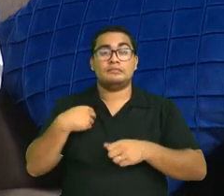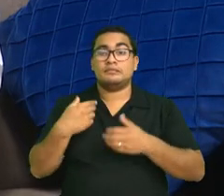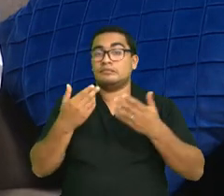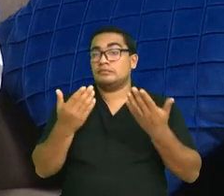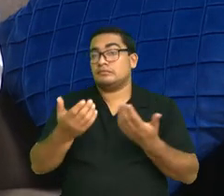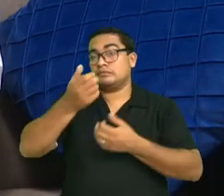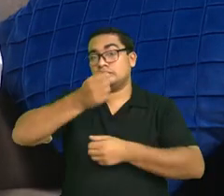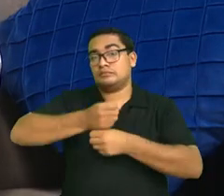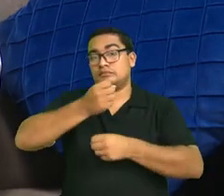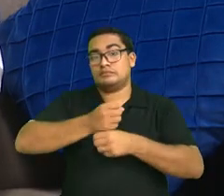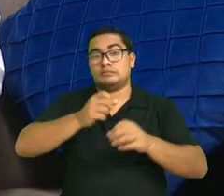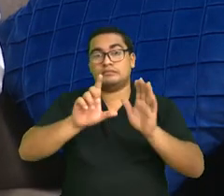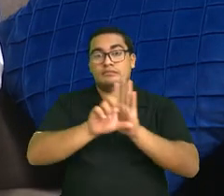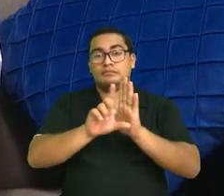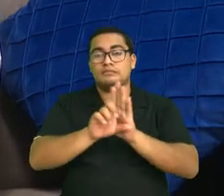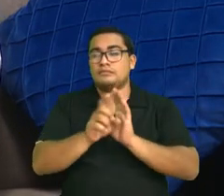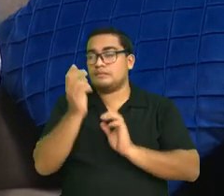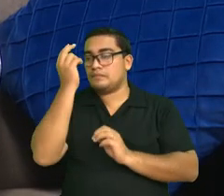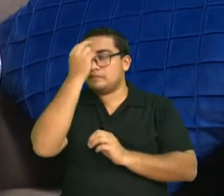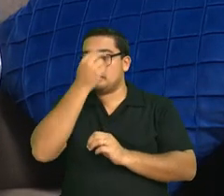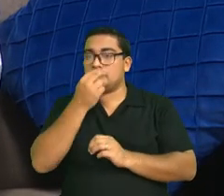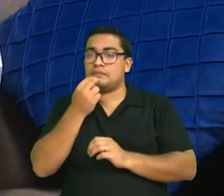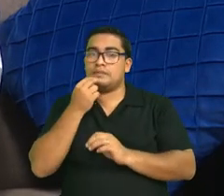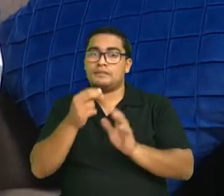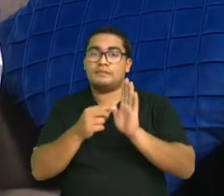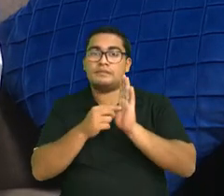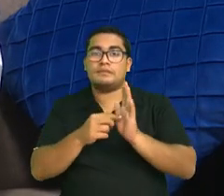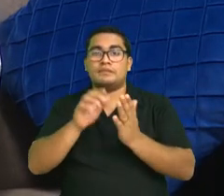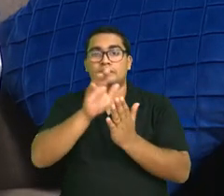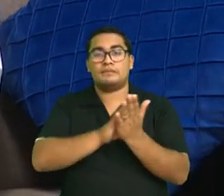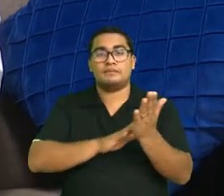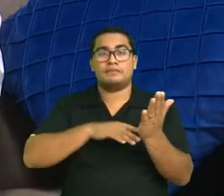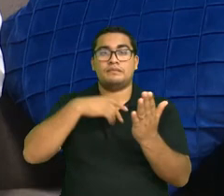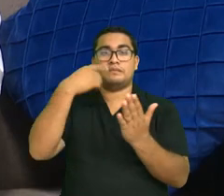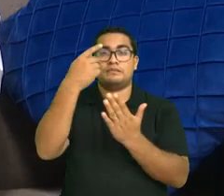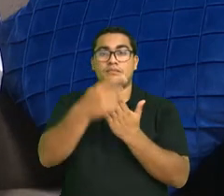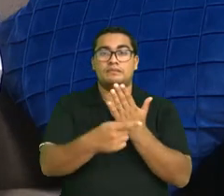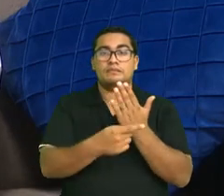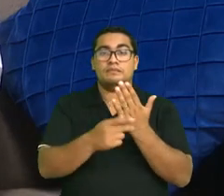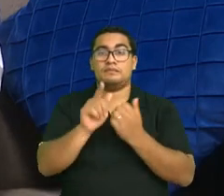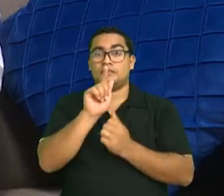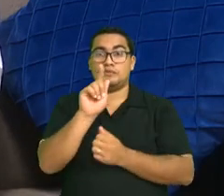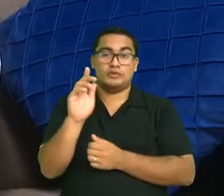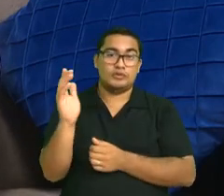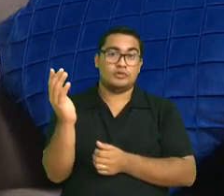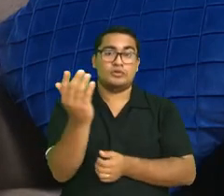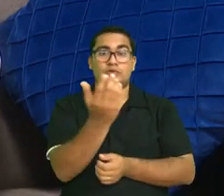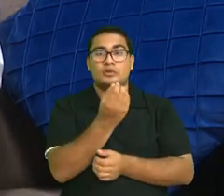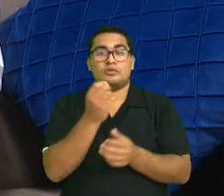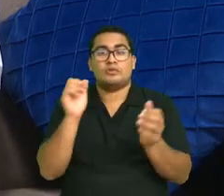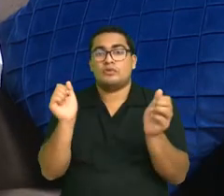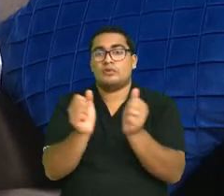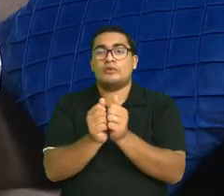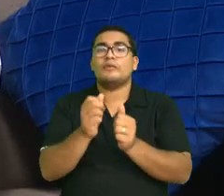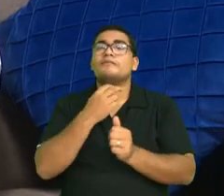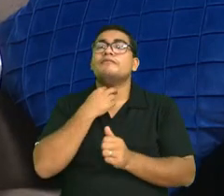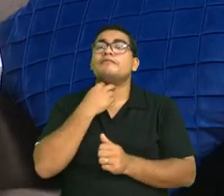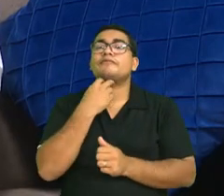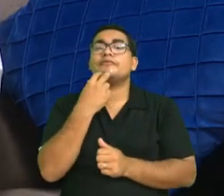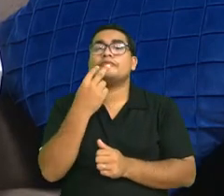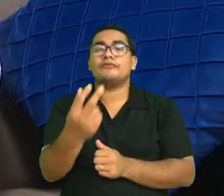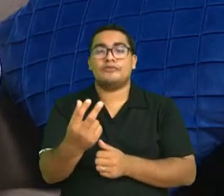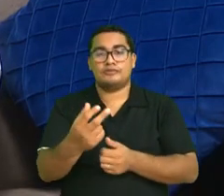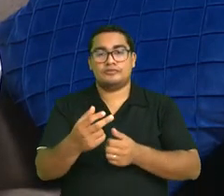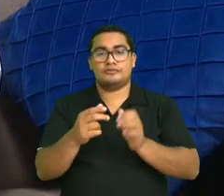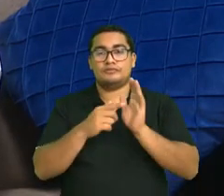dinámica le consulto, por ejemplo, programa Todos con Voz. Podríamos ir más allá, claro, pero para empezar en esta dinámica, programa Todos con